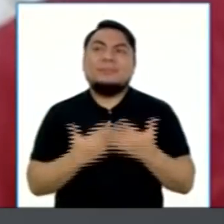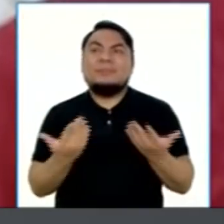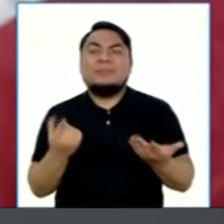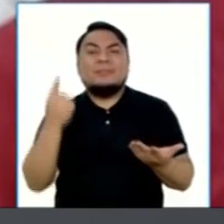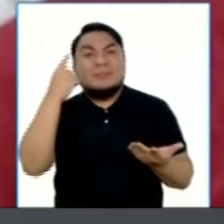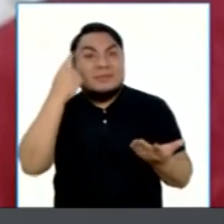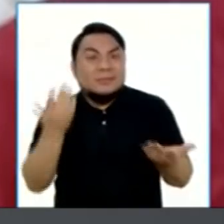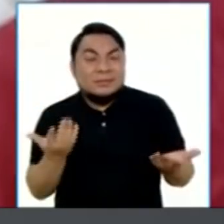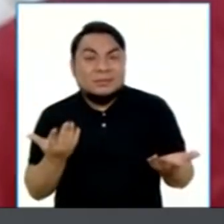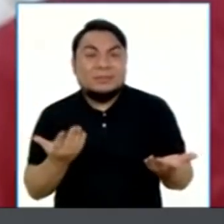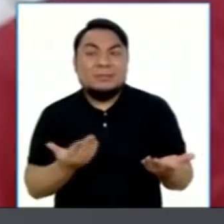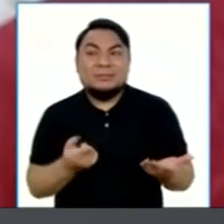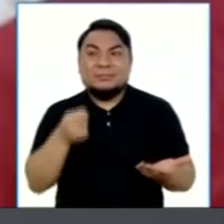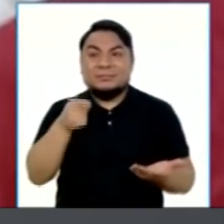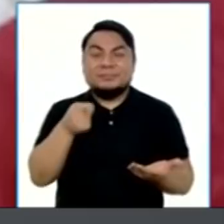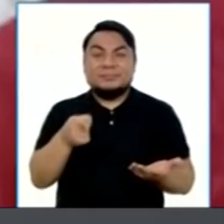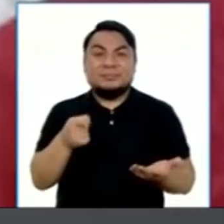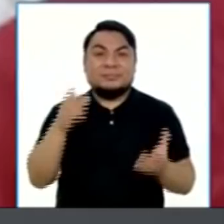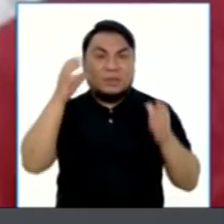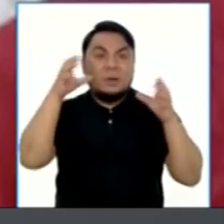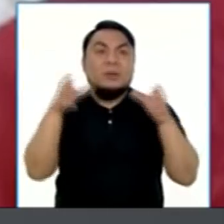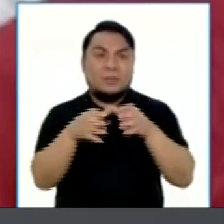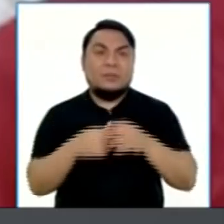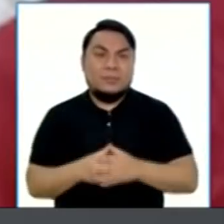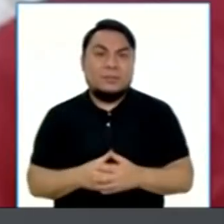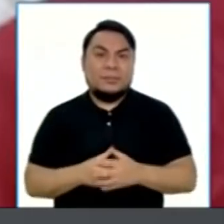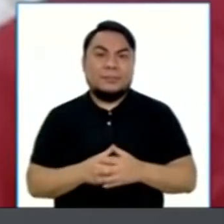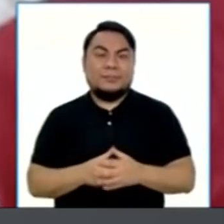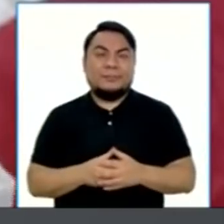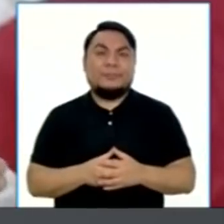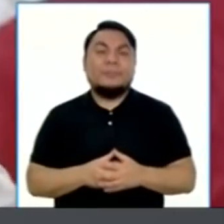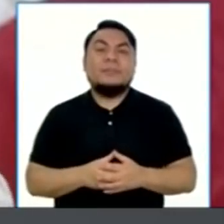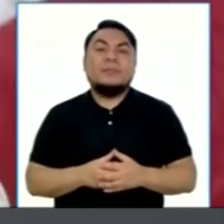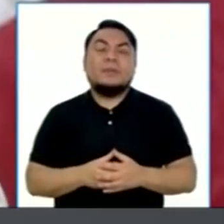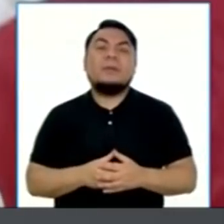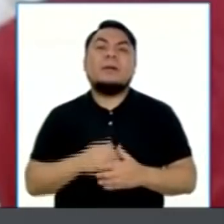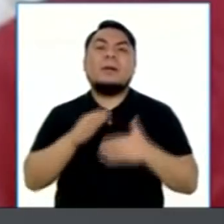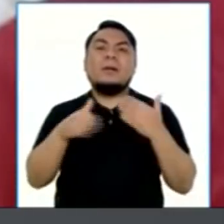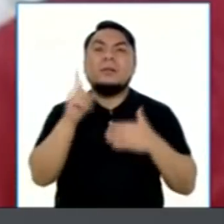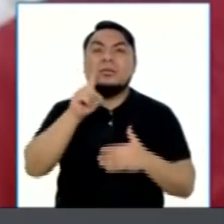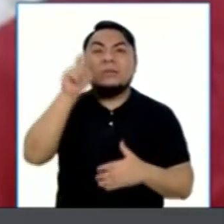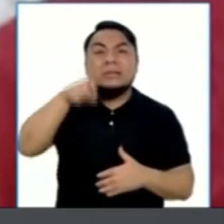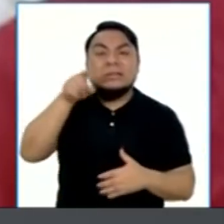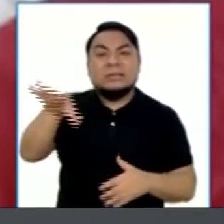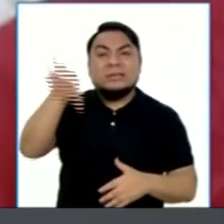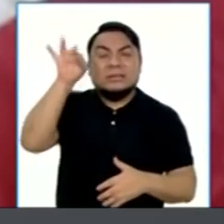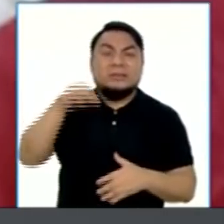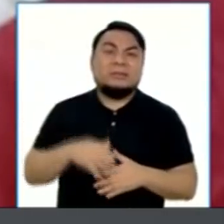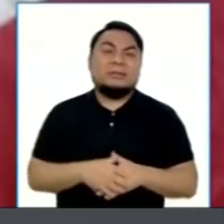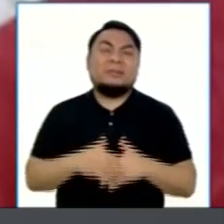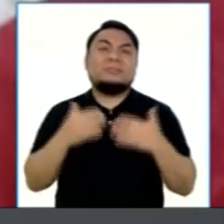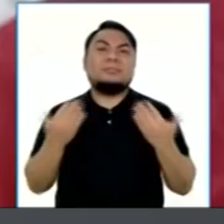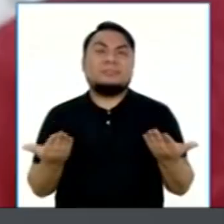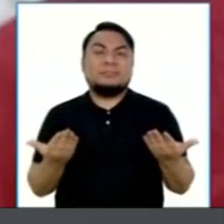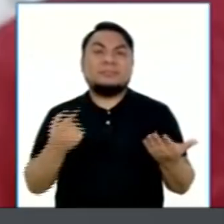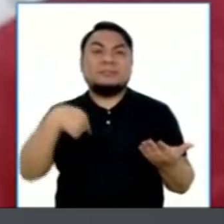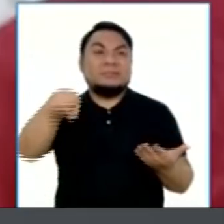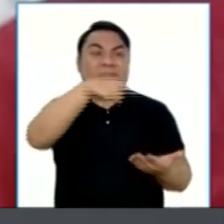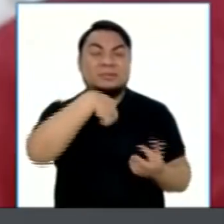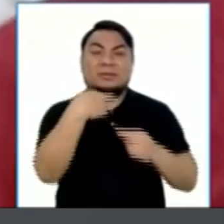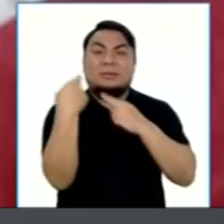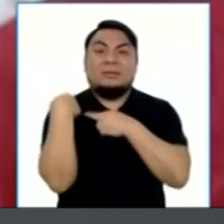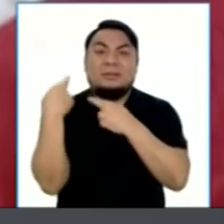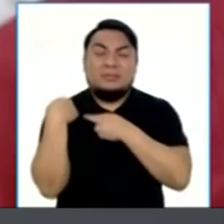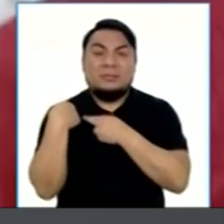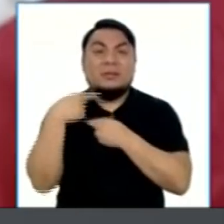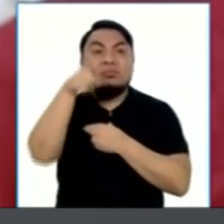estamos, el Congreso no se ha designado, se ha elegido, y en consecuencia somos